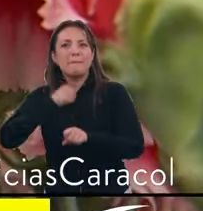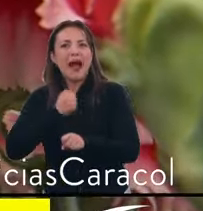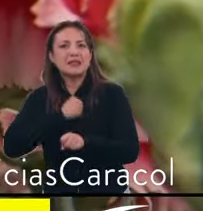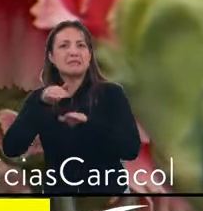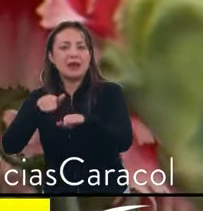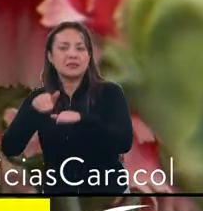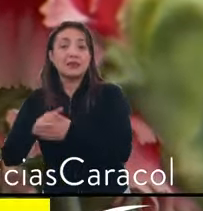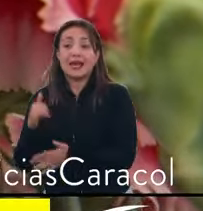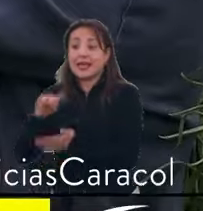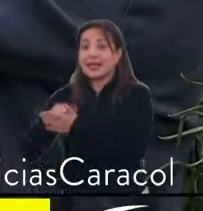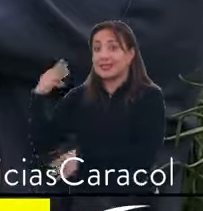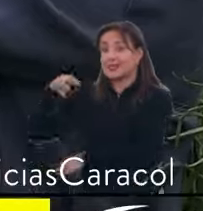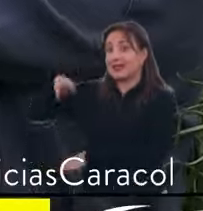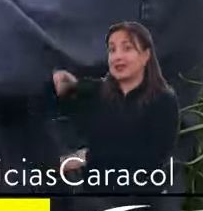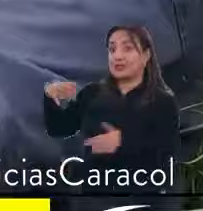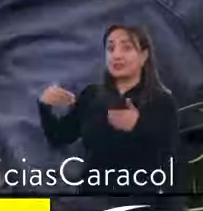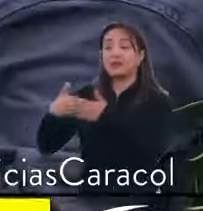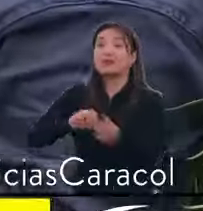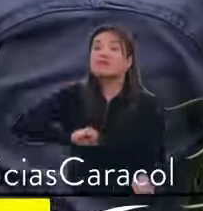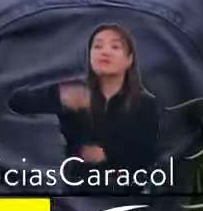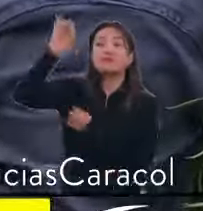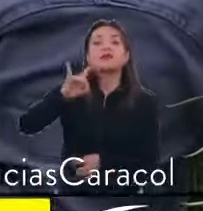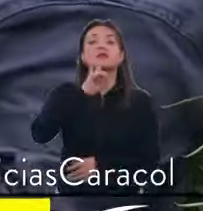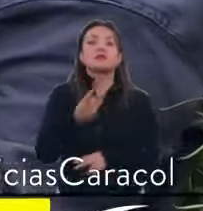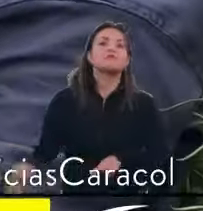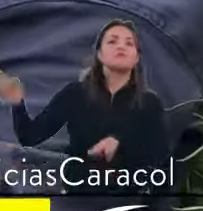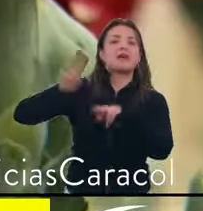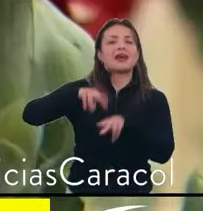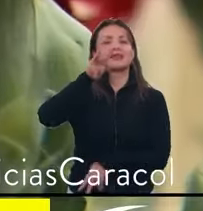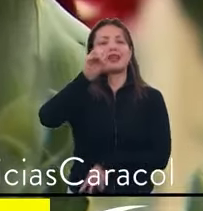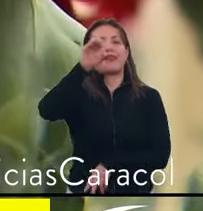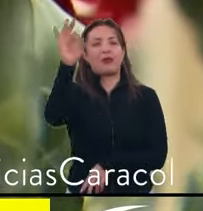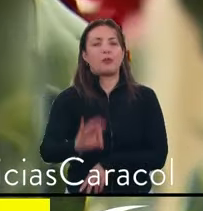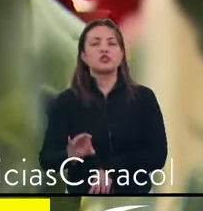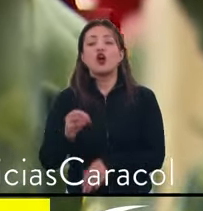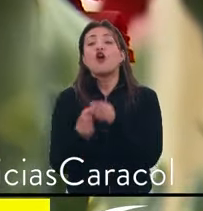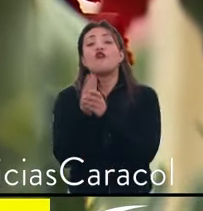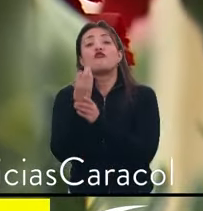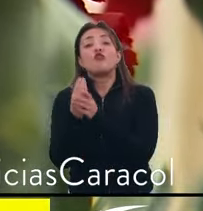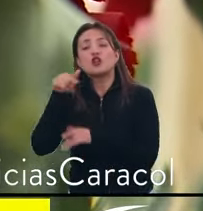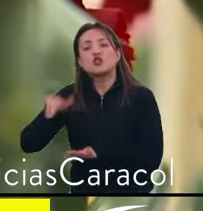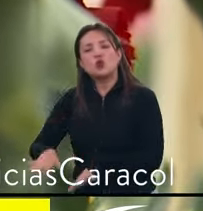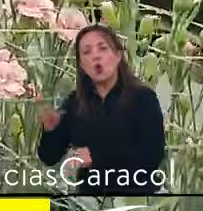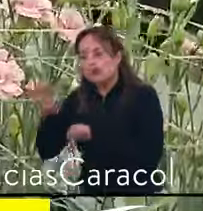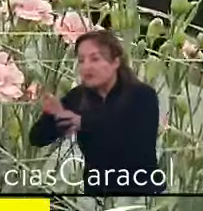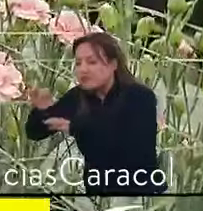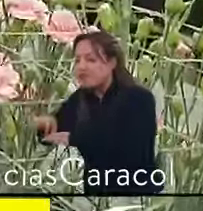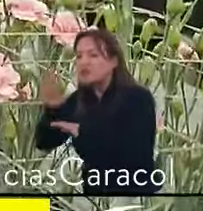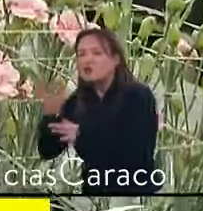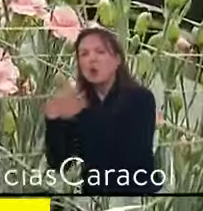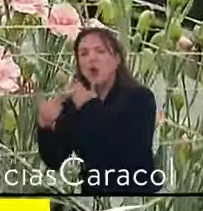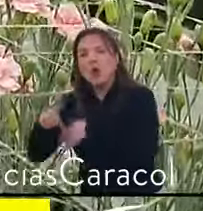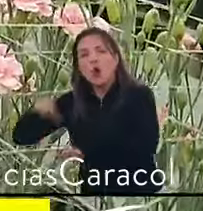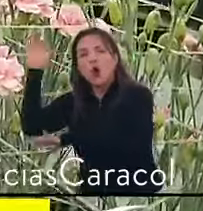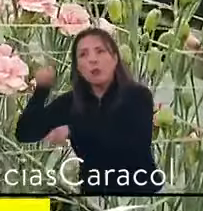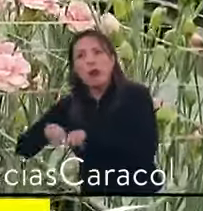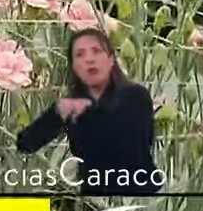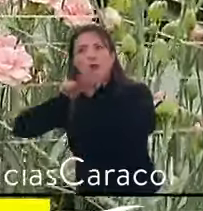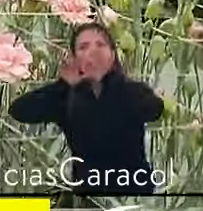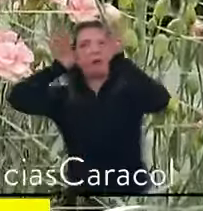últimos 3 meses, las exportaciones a Estados Unidos aumentaron un 30%. Las flores cultivadas por manos colombianas le dan la vuelta al mundo.